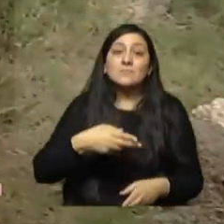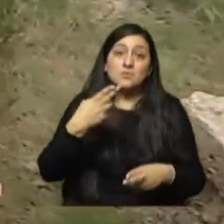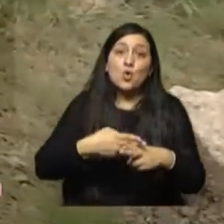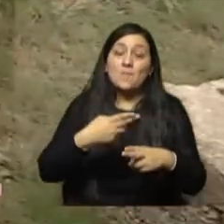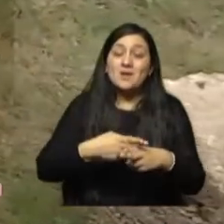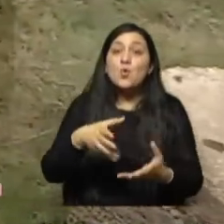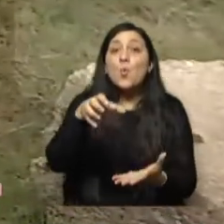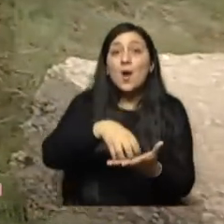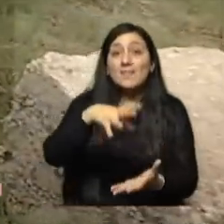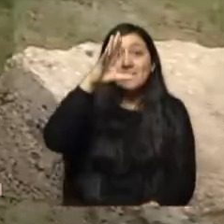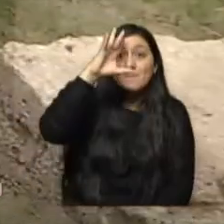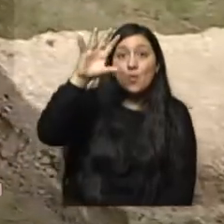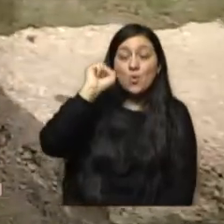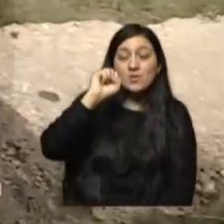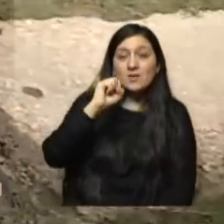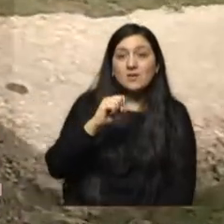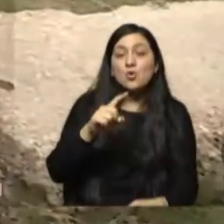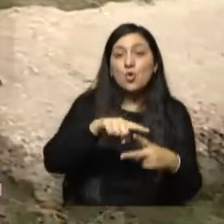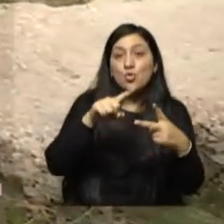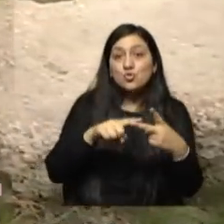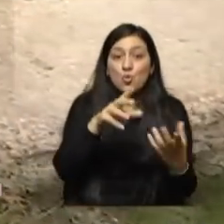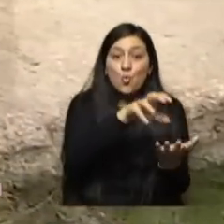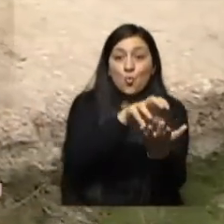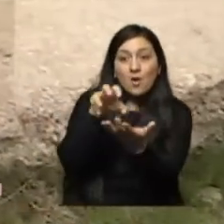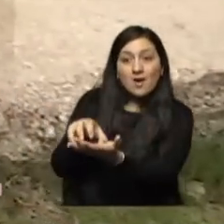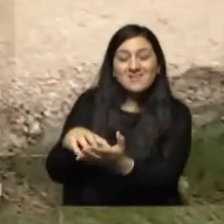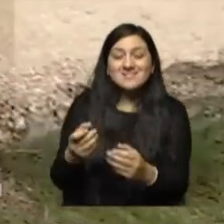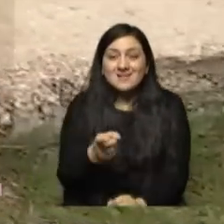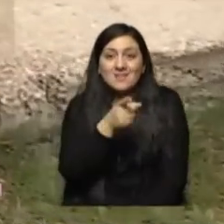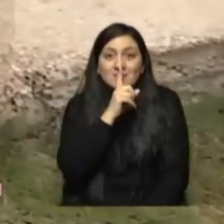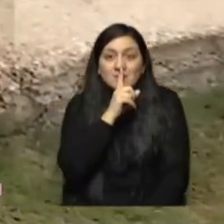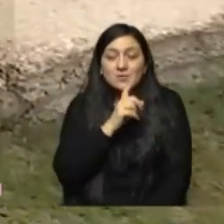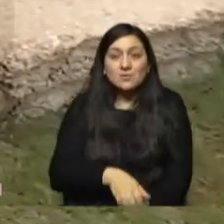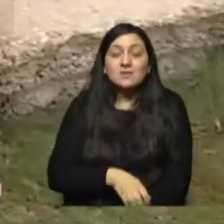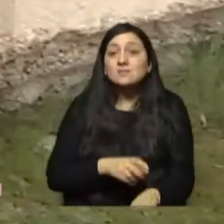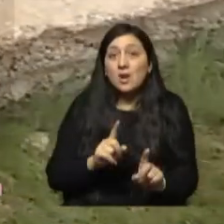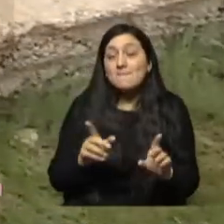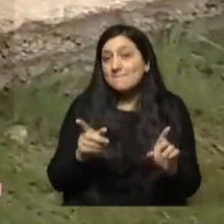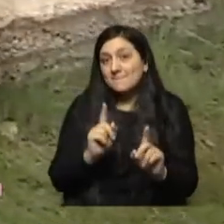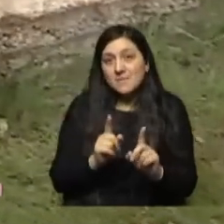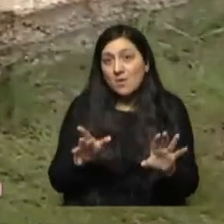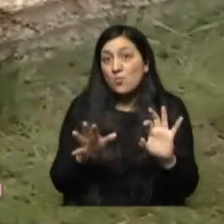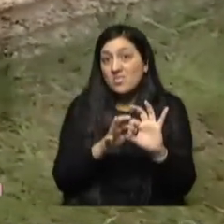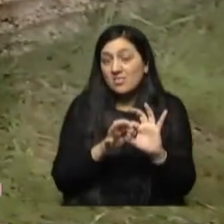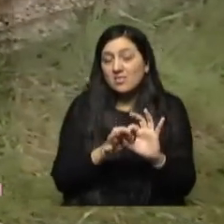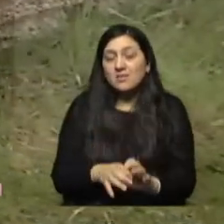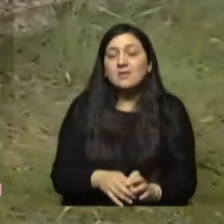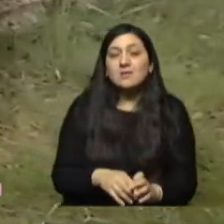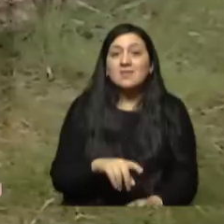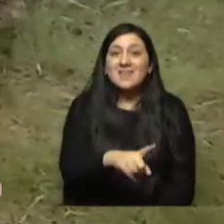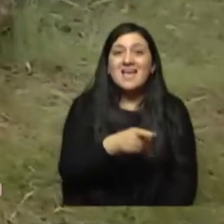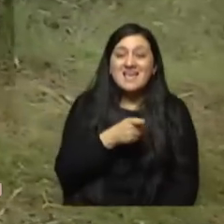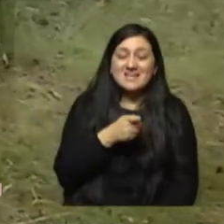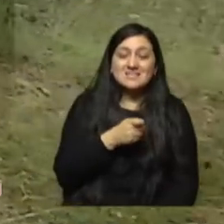memoria los dos centros clandestinos, que en realidad conforman una misma unidad, el que operó en la ex escuela